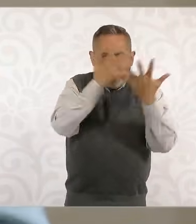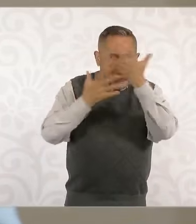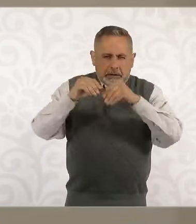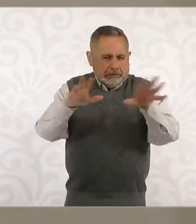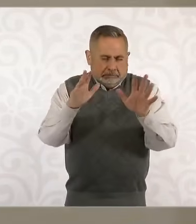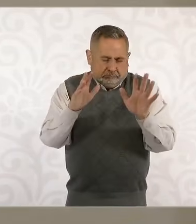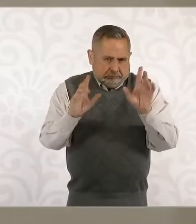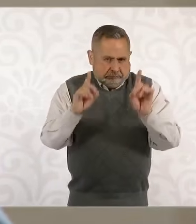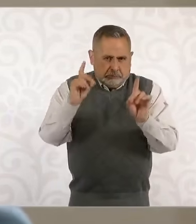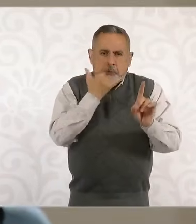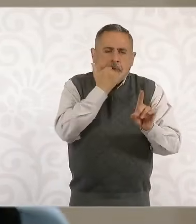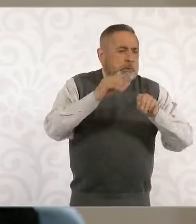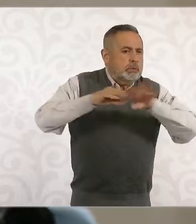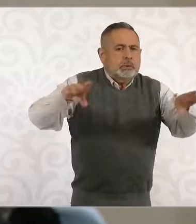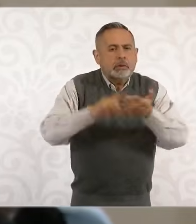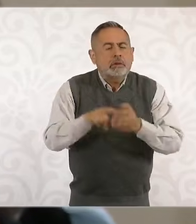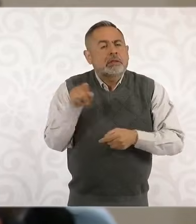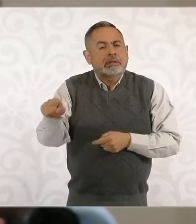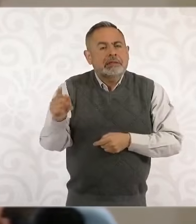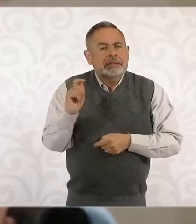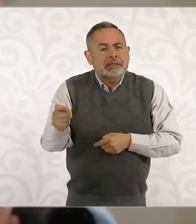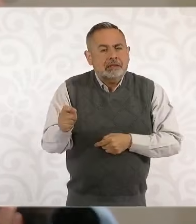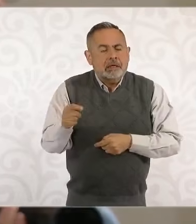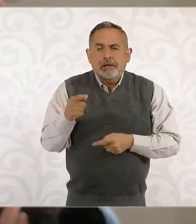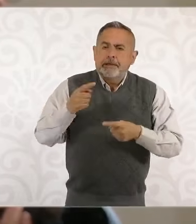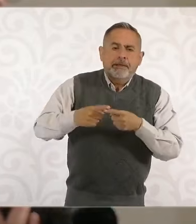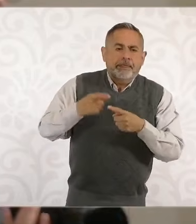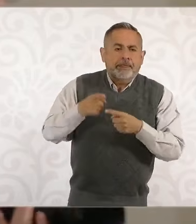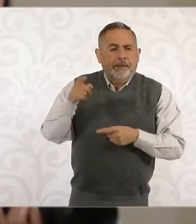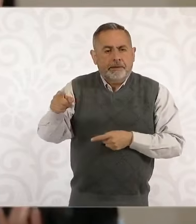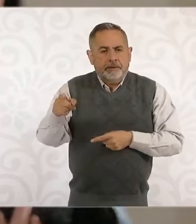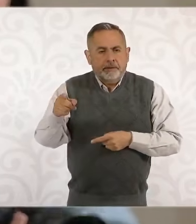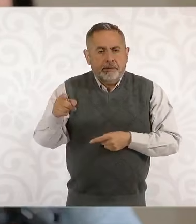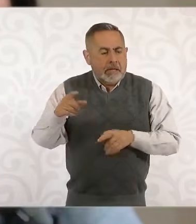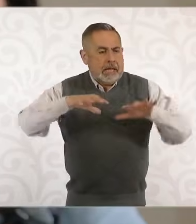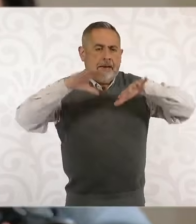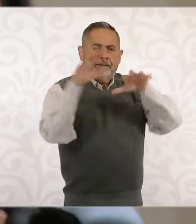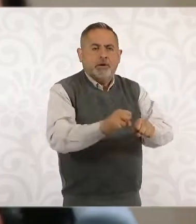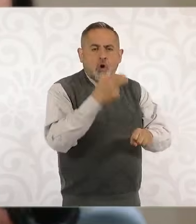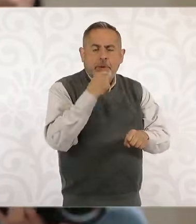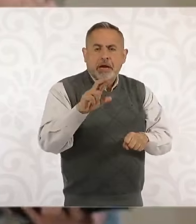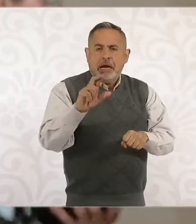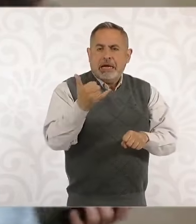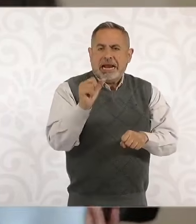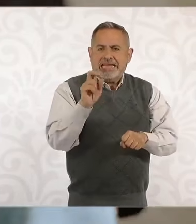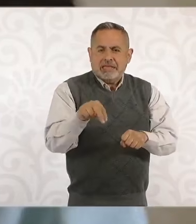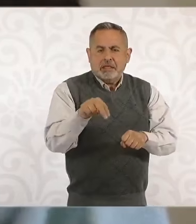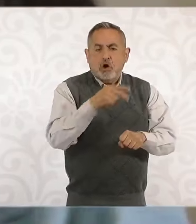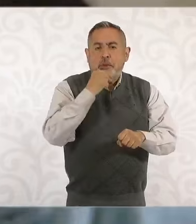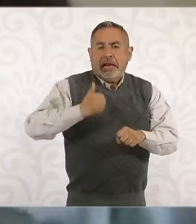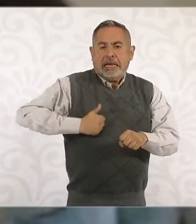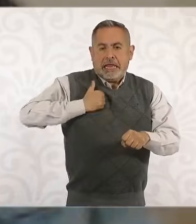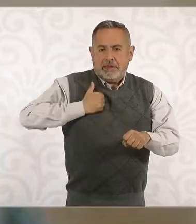medios masivos que la entrega o la captura de Ryan Wedding, este personaje canadiense,